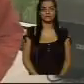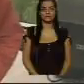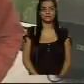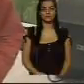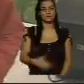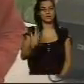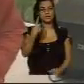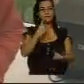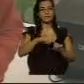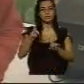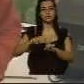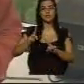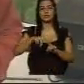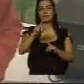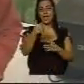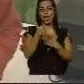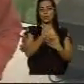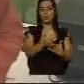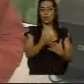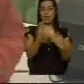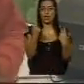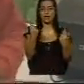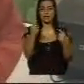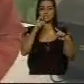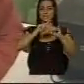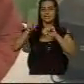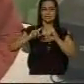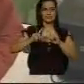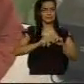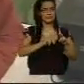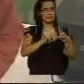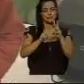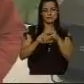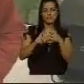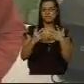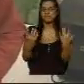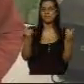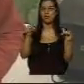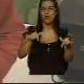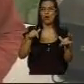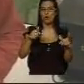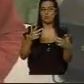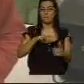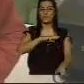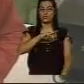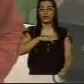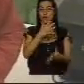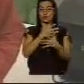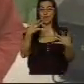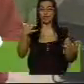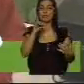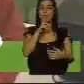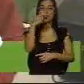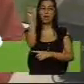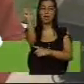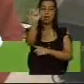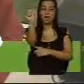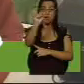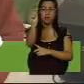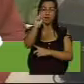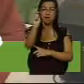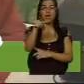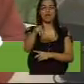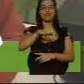Socio productivo, asimismo la ayuda económica, han sido elementos fundamentales en lo que ha sido la construcción de esta gran misión Hijos de Venezuela. El día de hoy nos